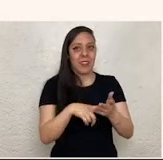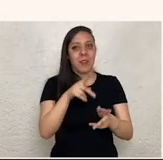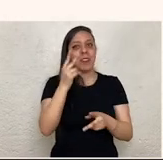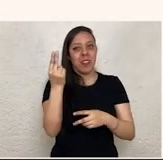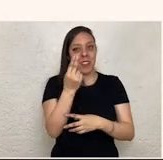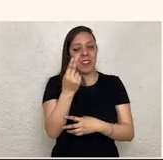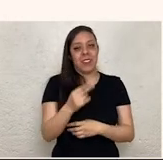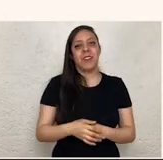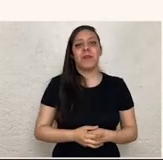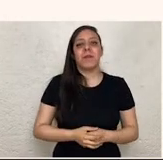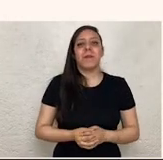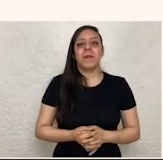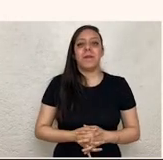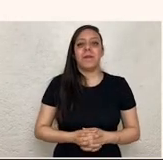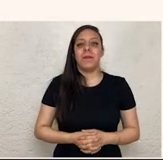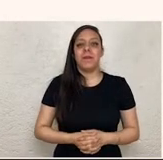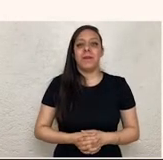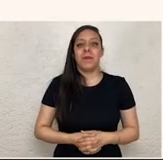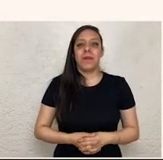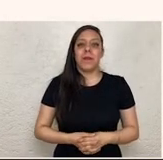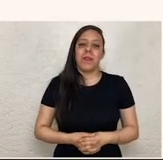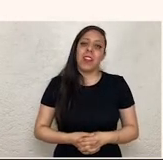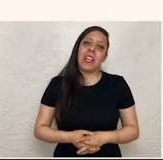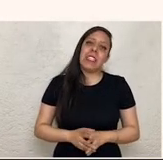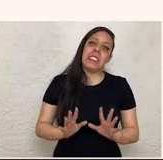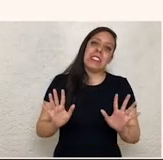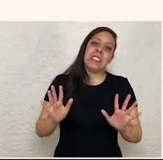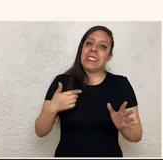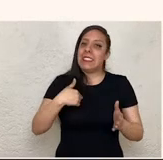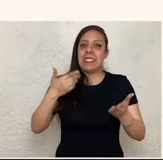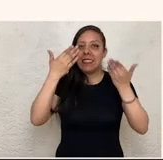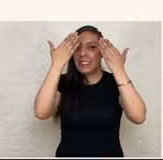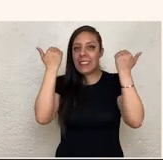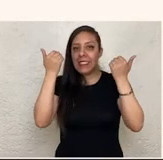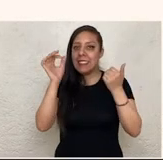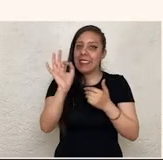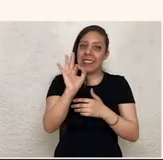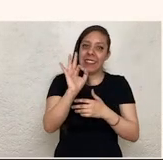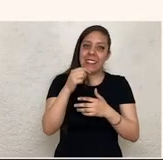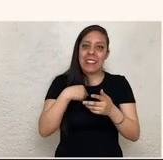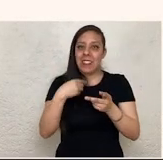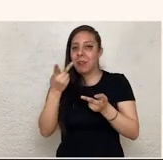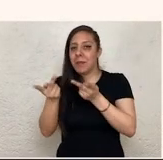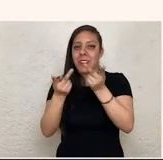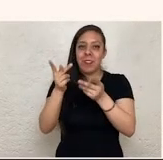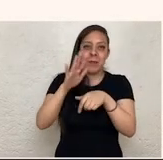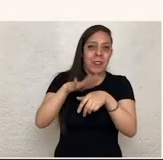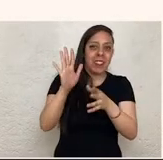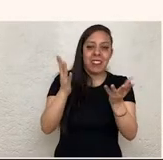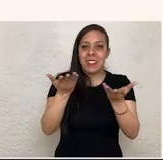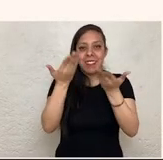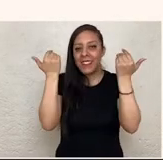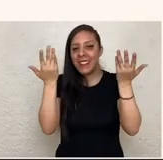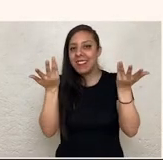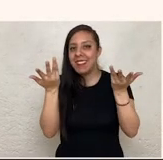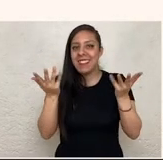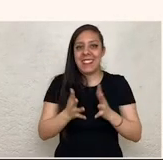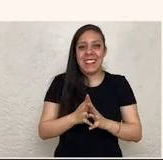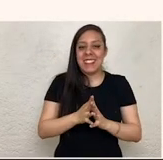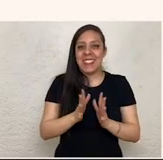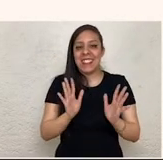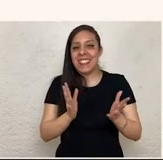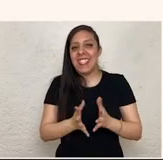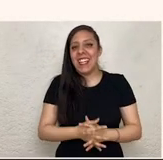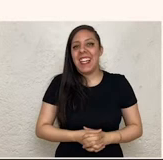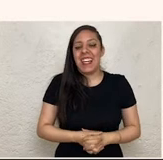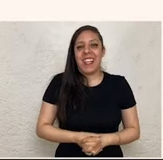Me parece necesario. Ay, no sé si hubiera preparado algo. Ay, no sé.